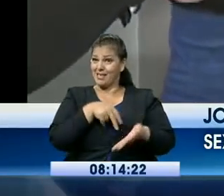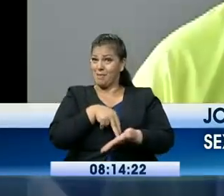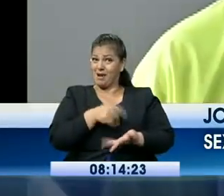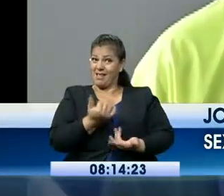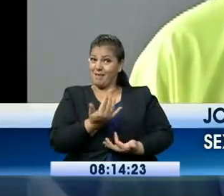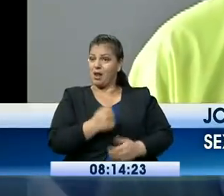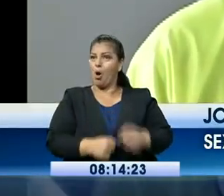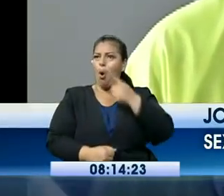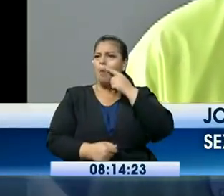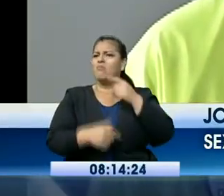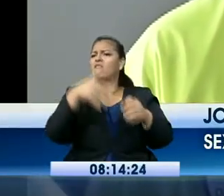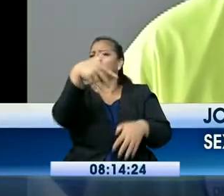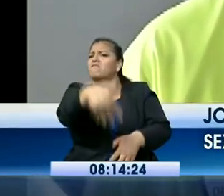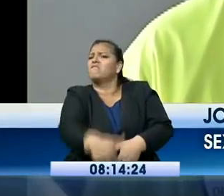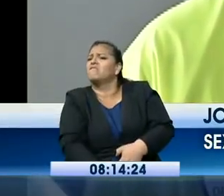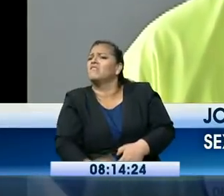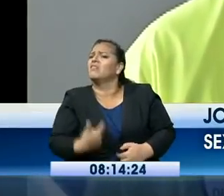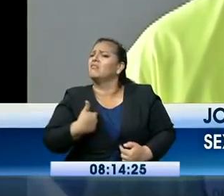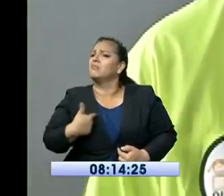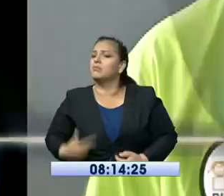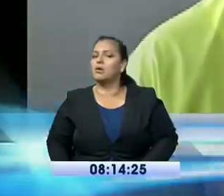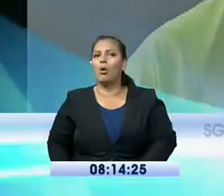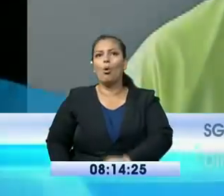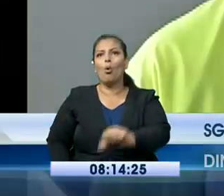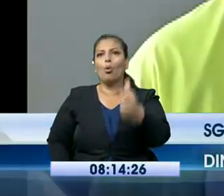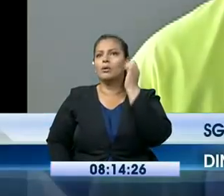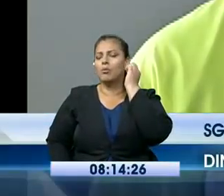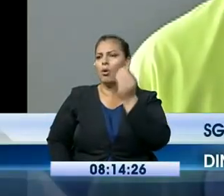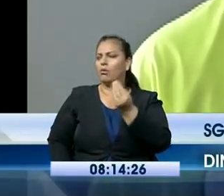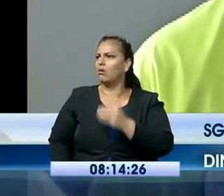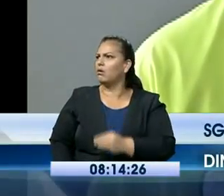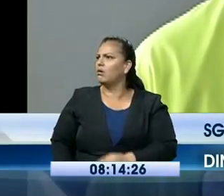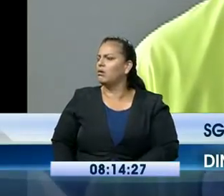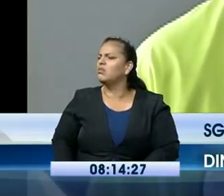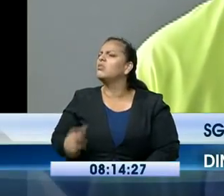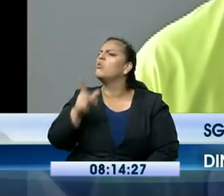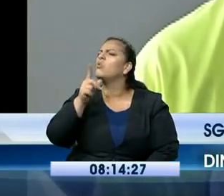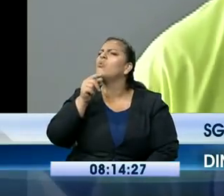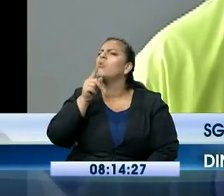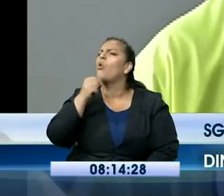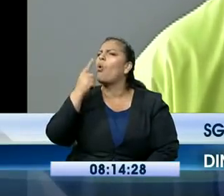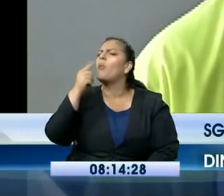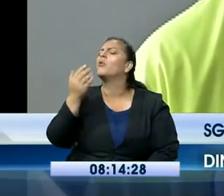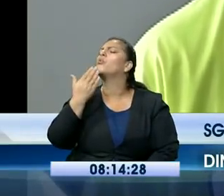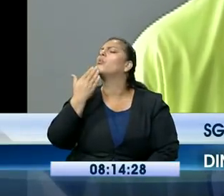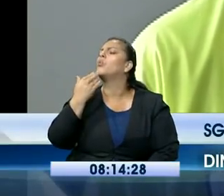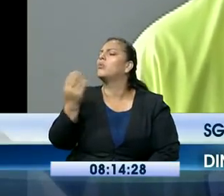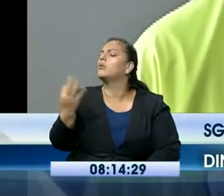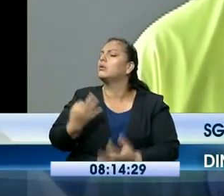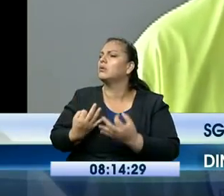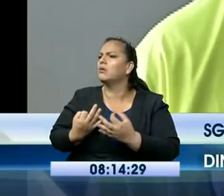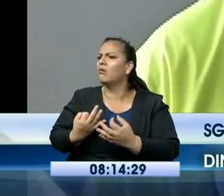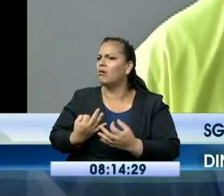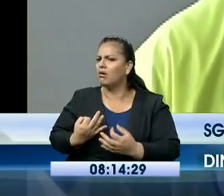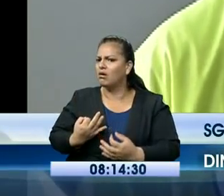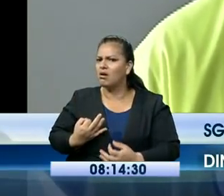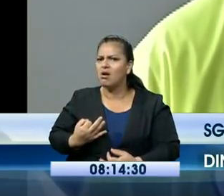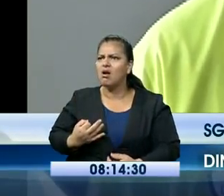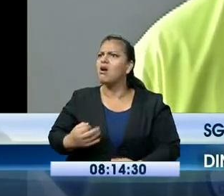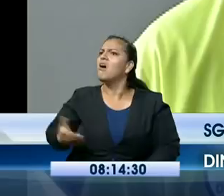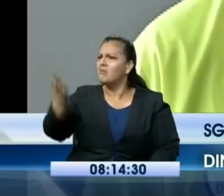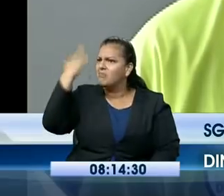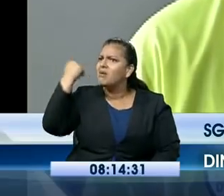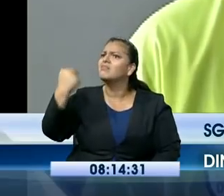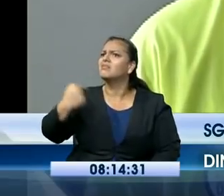nosotros diariamente recibimos de unas dos denuncias de cada distrito imagínense por